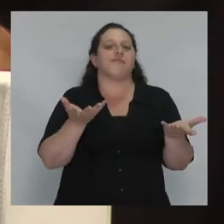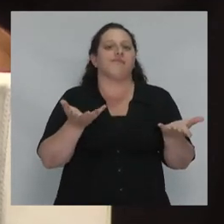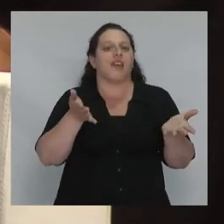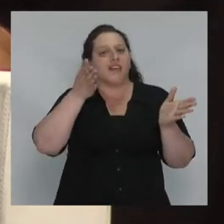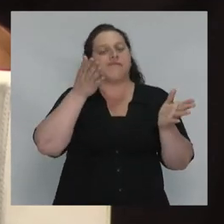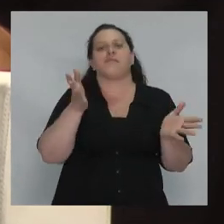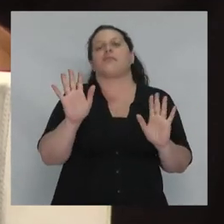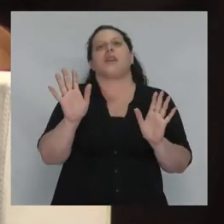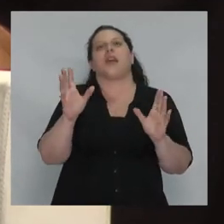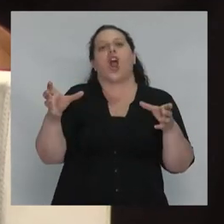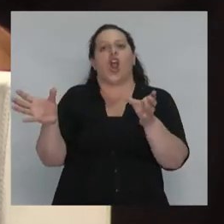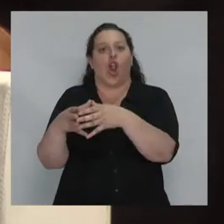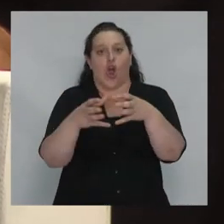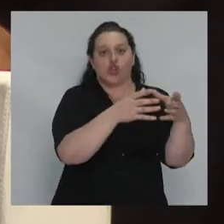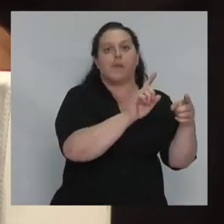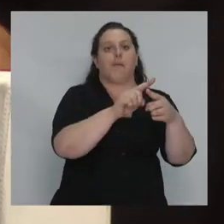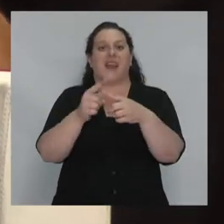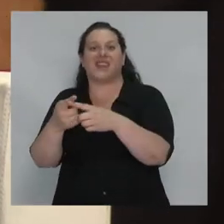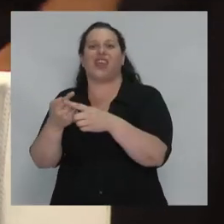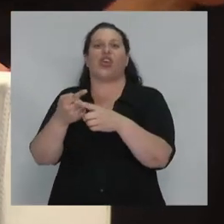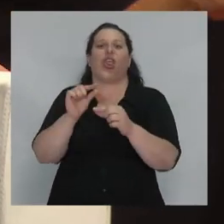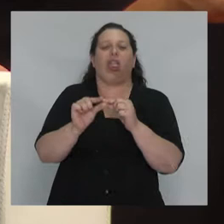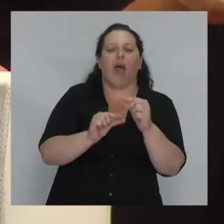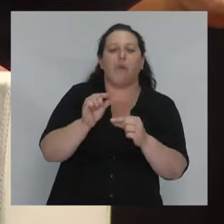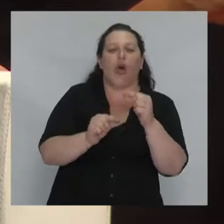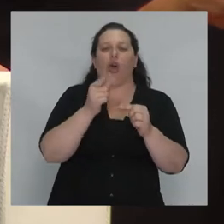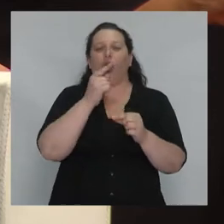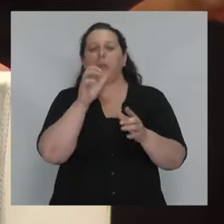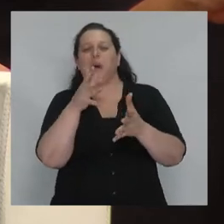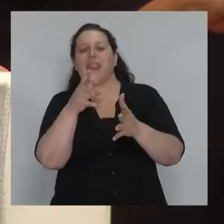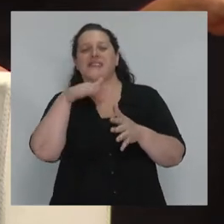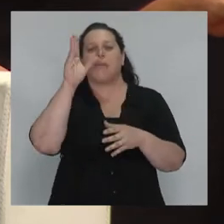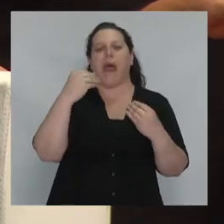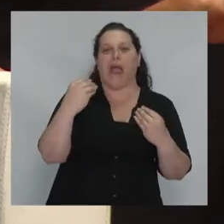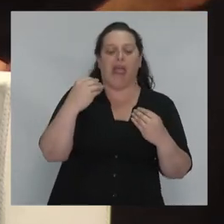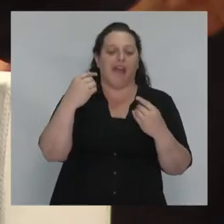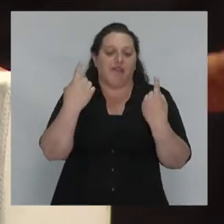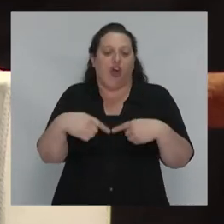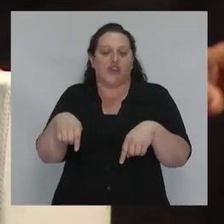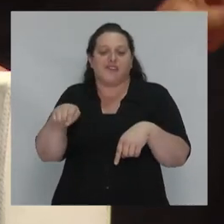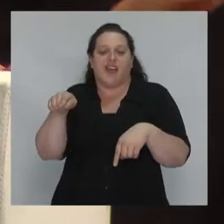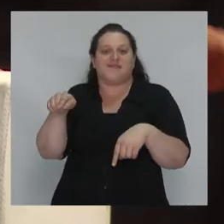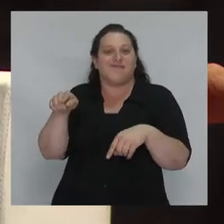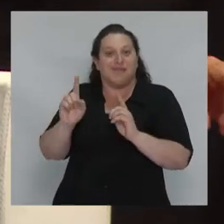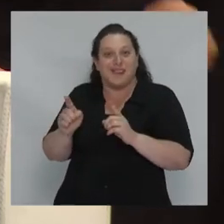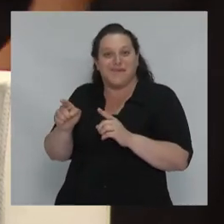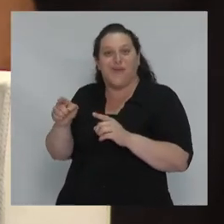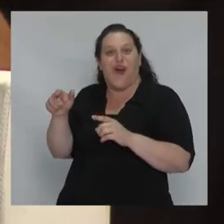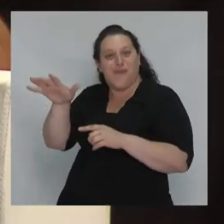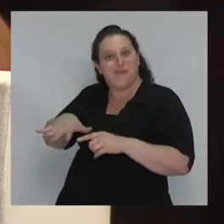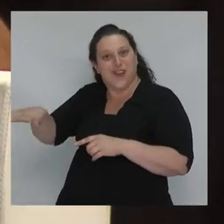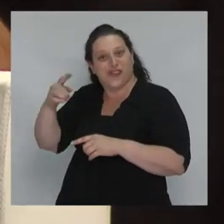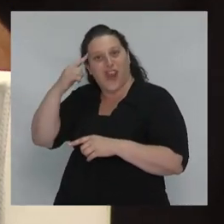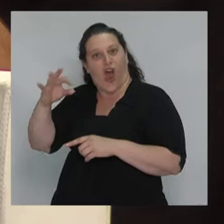gente piensa, los partidos cada día se parecen más a la idea que la gente tiene de ellos, que no funcionan, que están corrompidos.